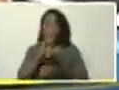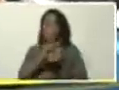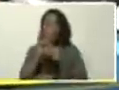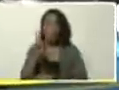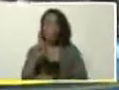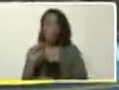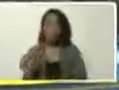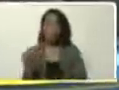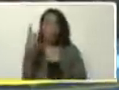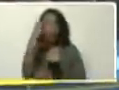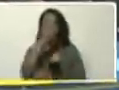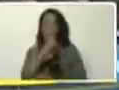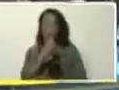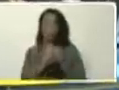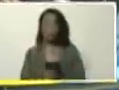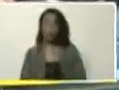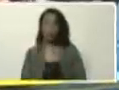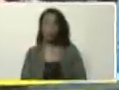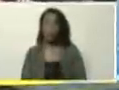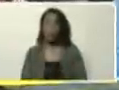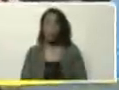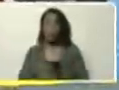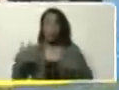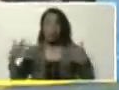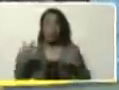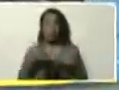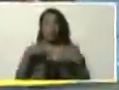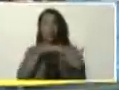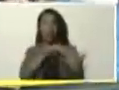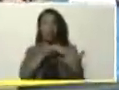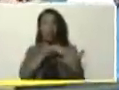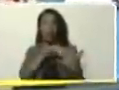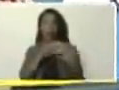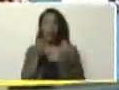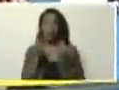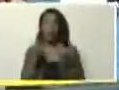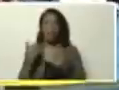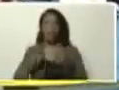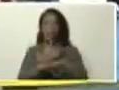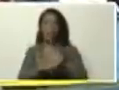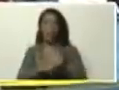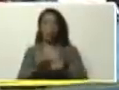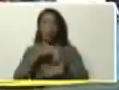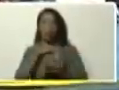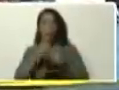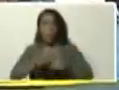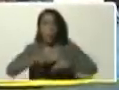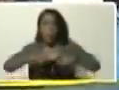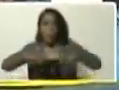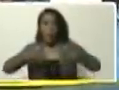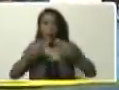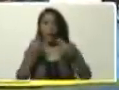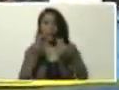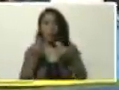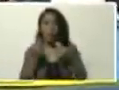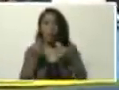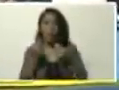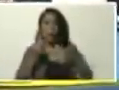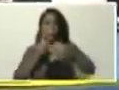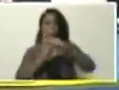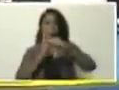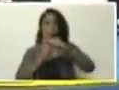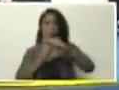el primer año de la guerra económica que vamos a tener crecimiento económico